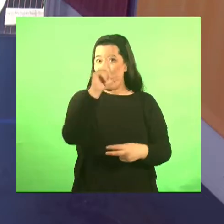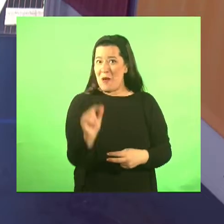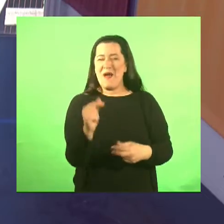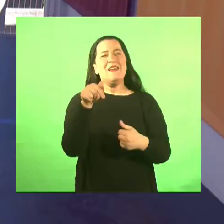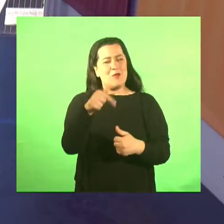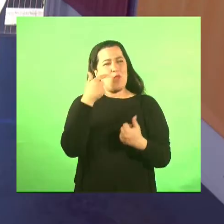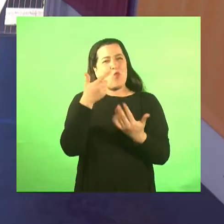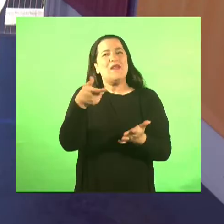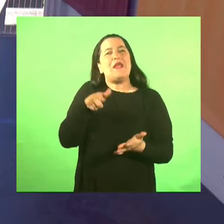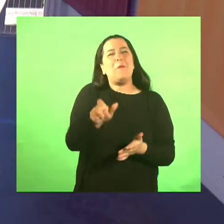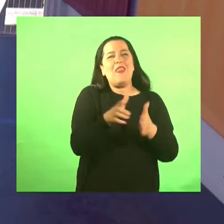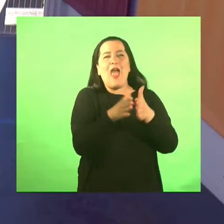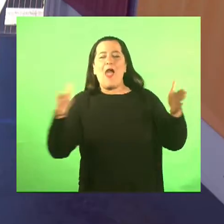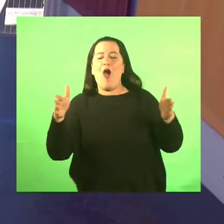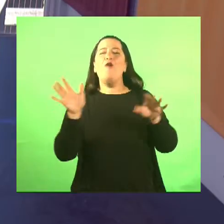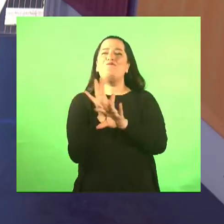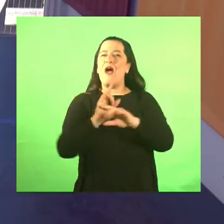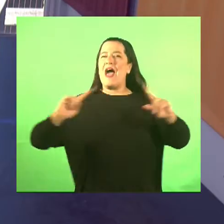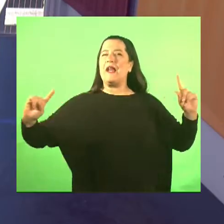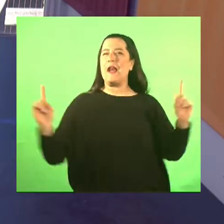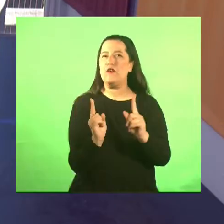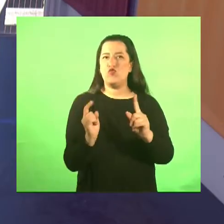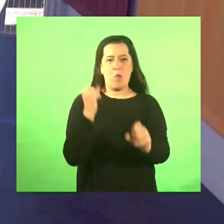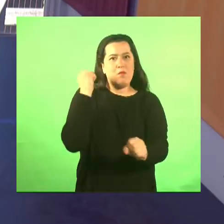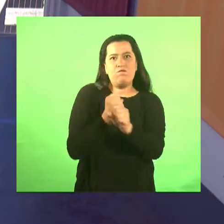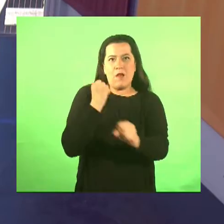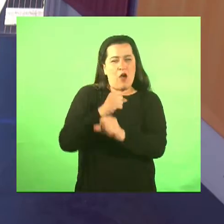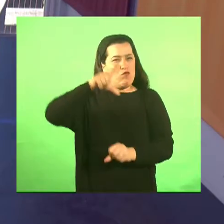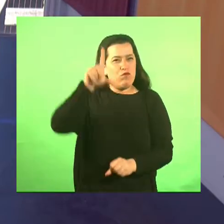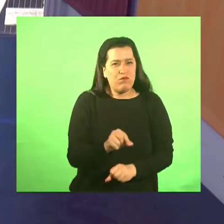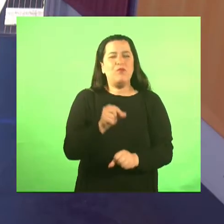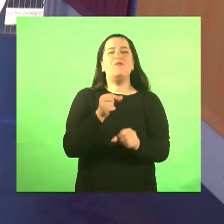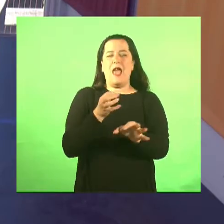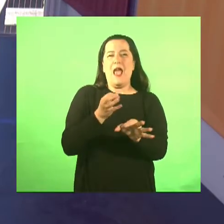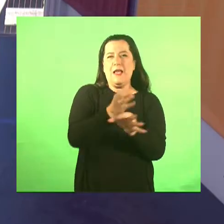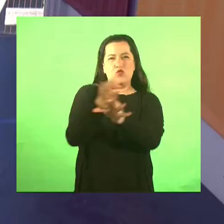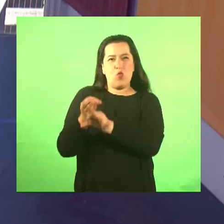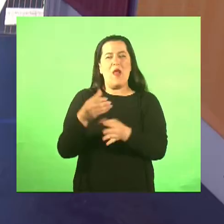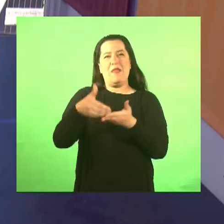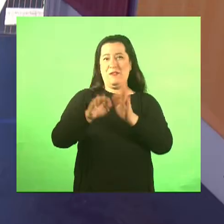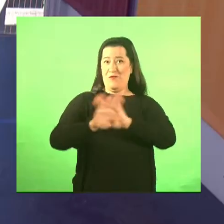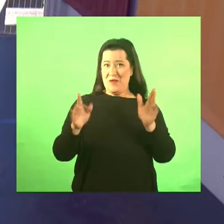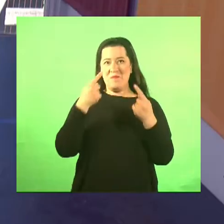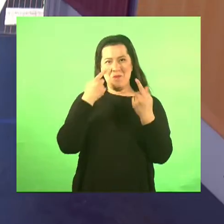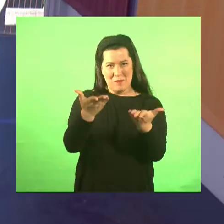un video que resume un poco un gran trabajo que viene haciendo el programa Escuelas sin Discriminación. ¿Lo vemos? Lo vemos.